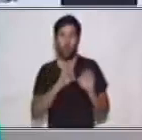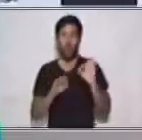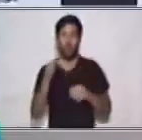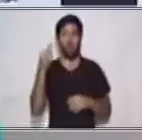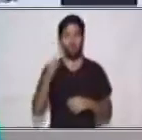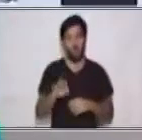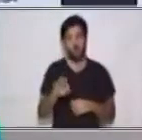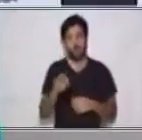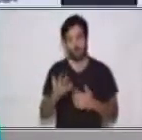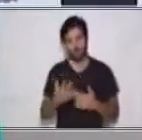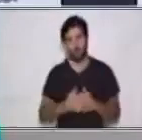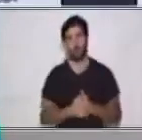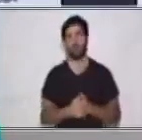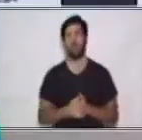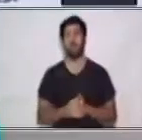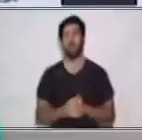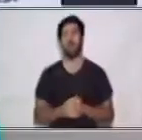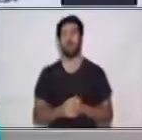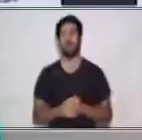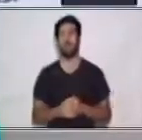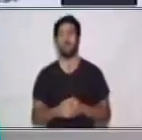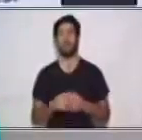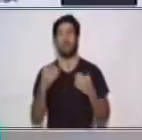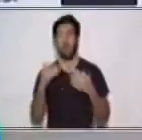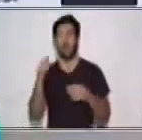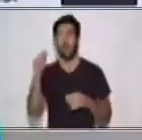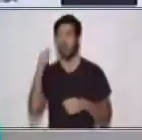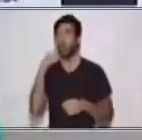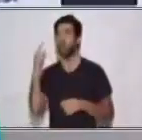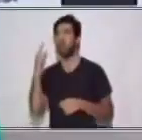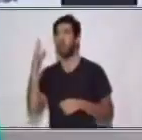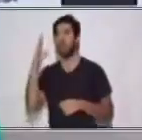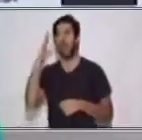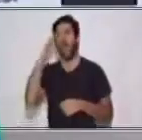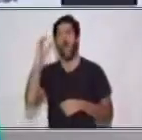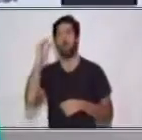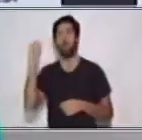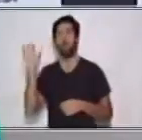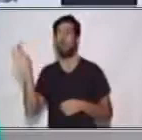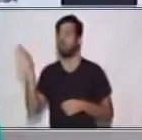verdadero o falso. Ahora busquemos una opinión.